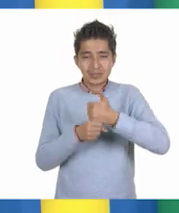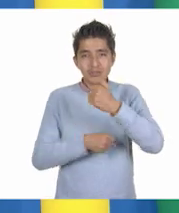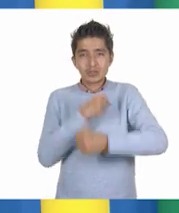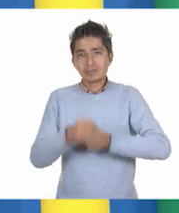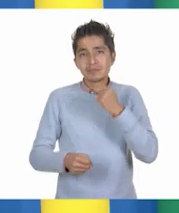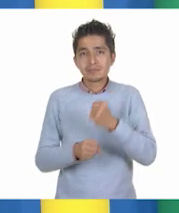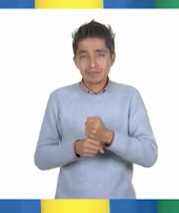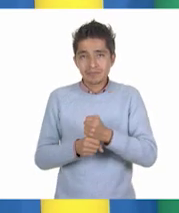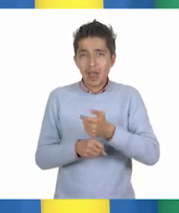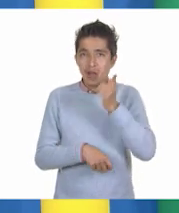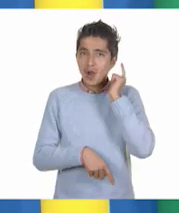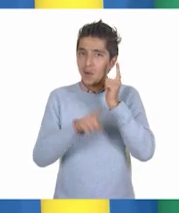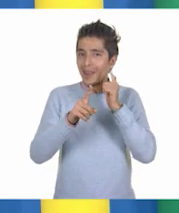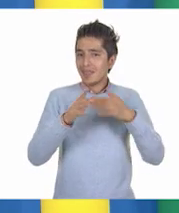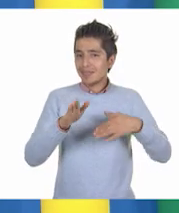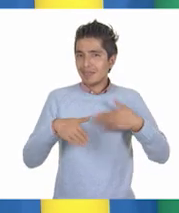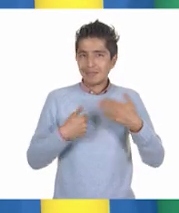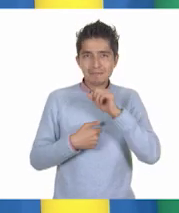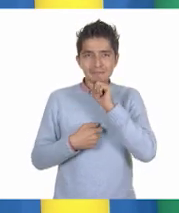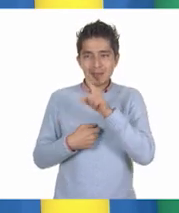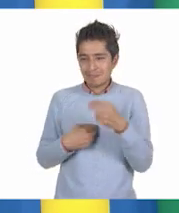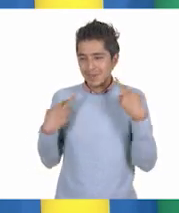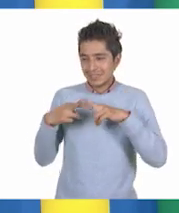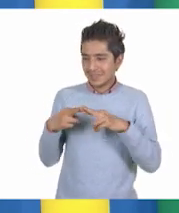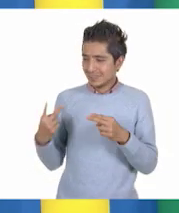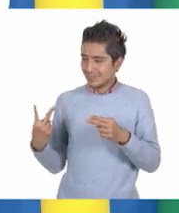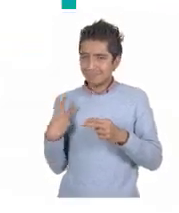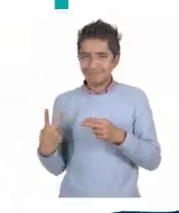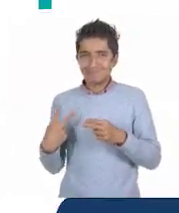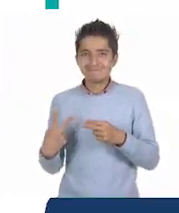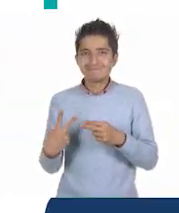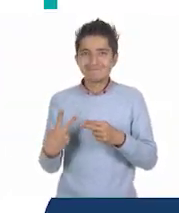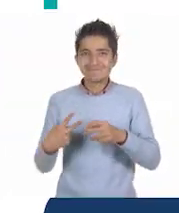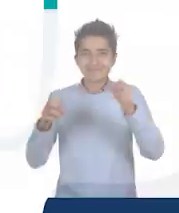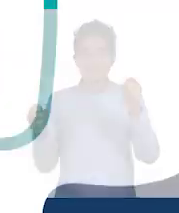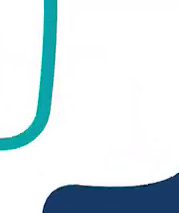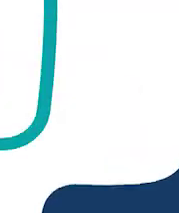grado. Y espero que lo hayan disfrutado tanto como la maestra Gaby y yo.